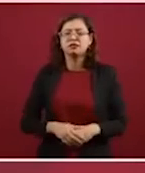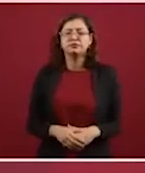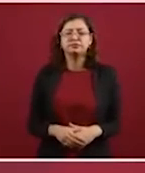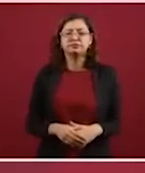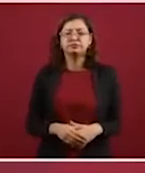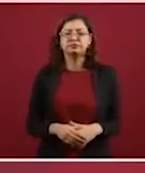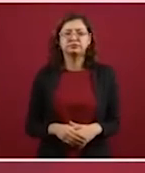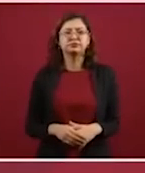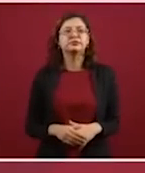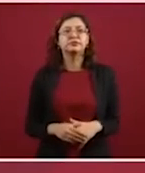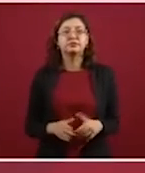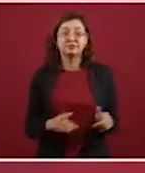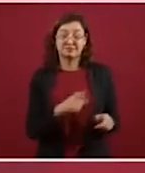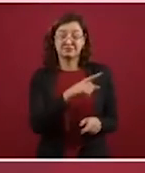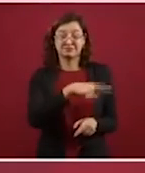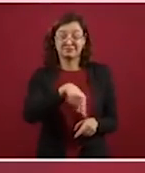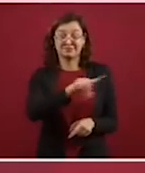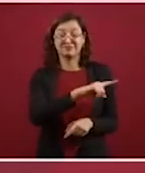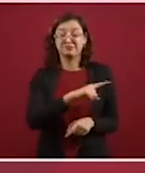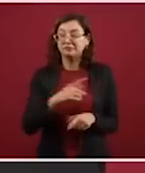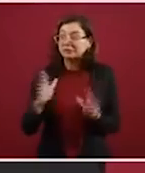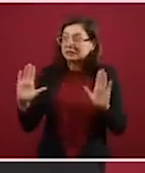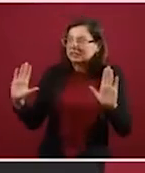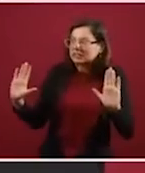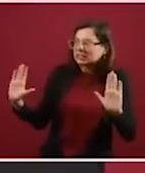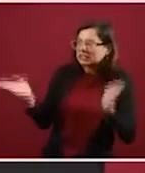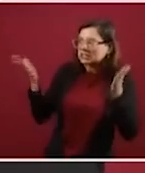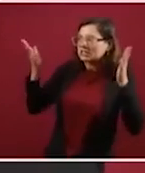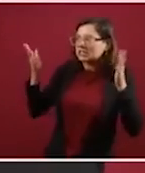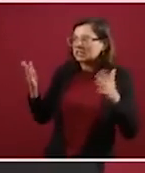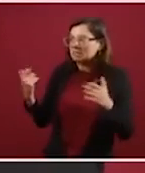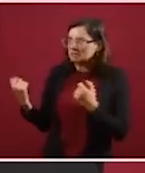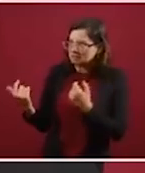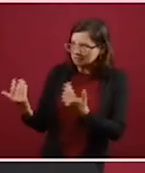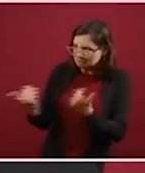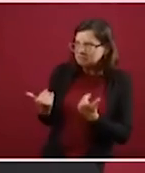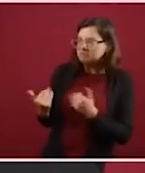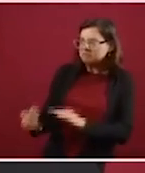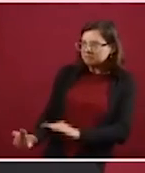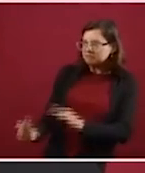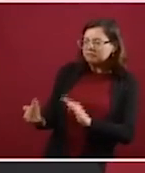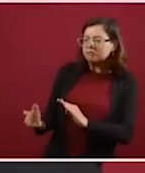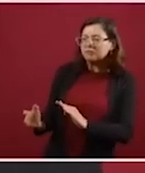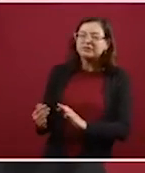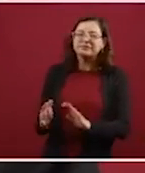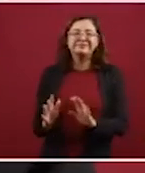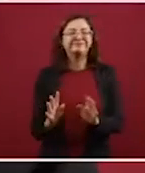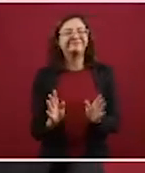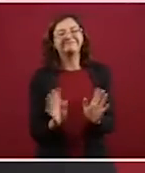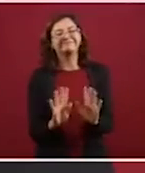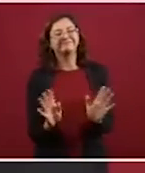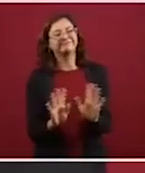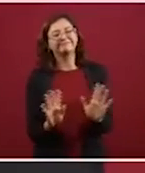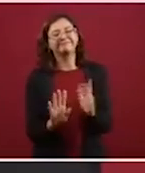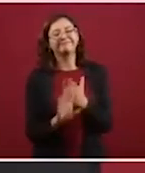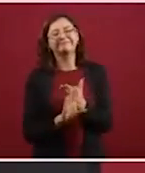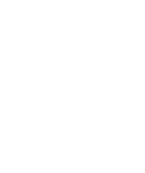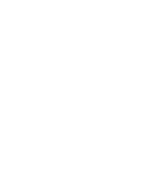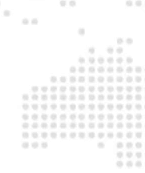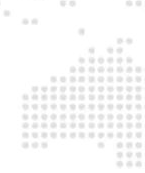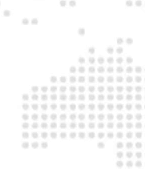no caer en la trampa de la confrontación, de la violencia, porque eso es lo que buscan.